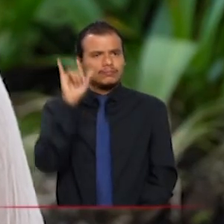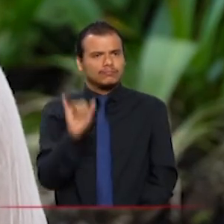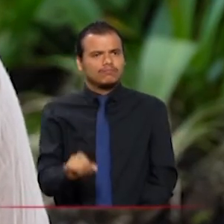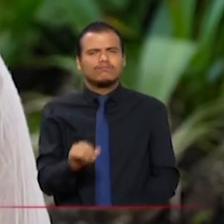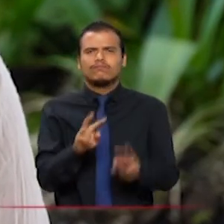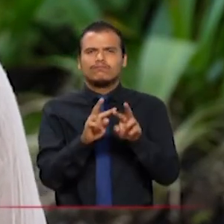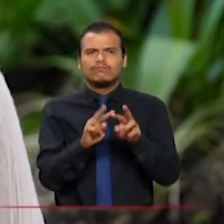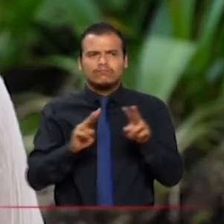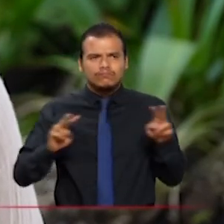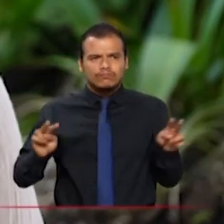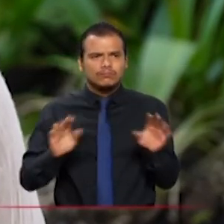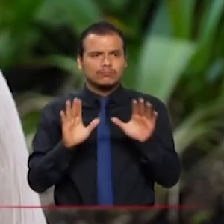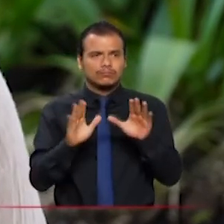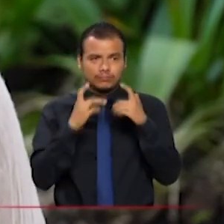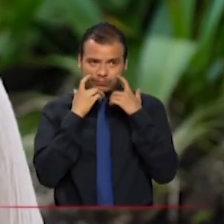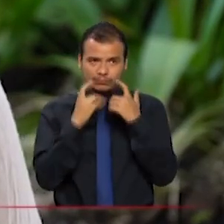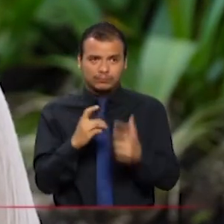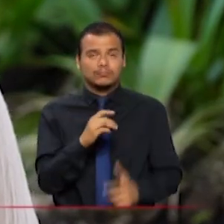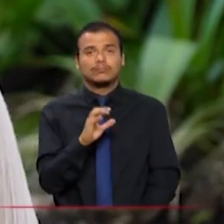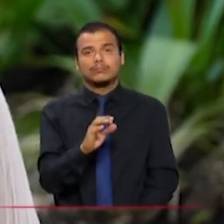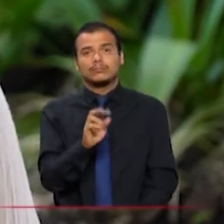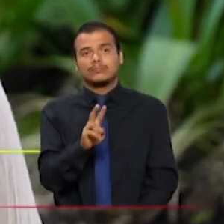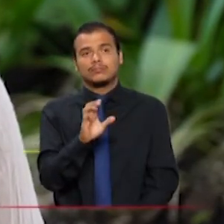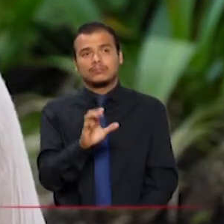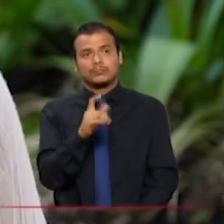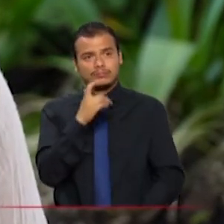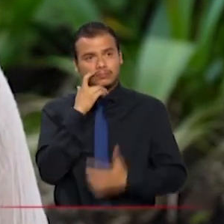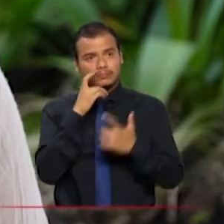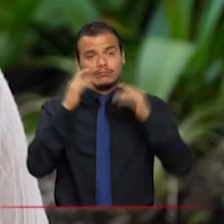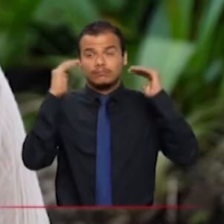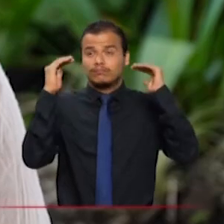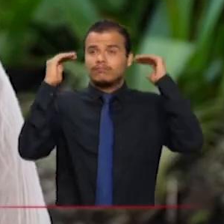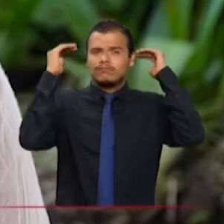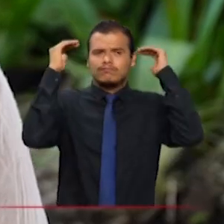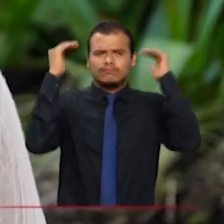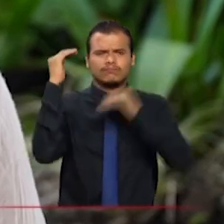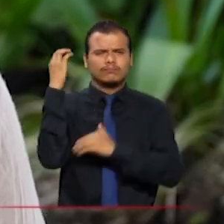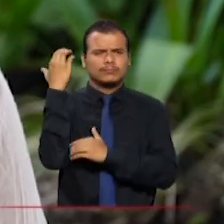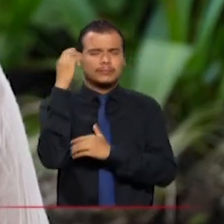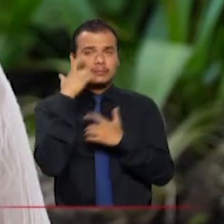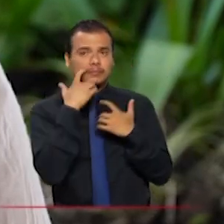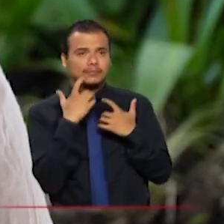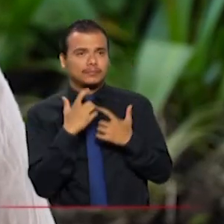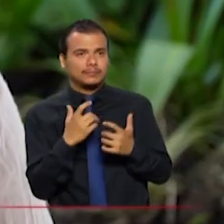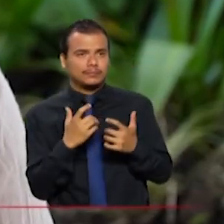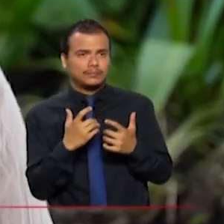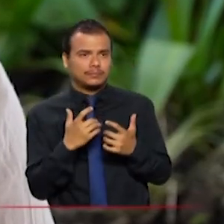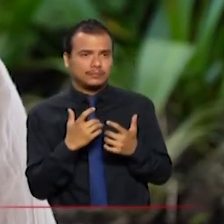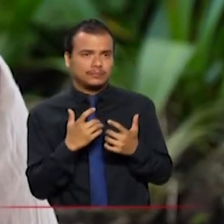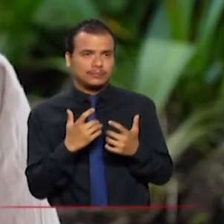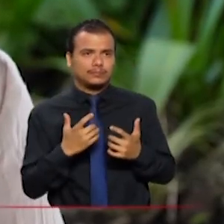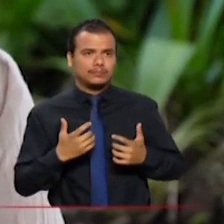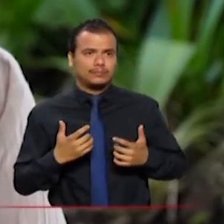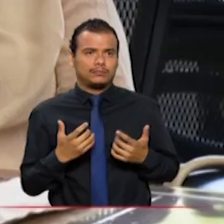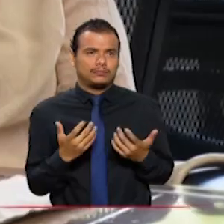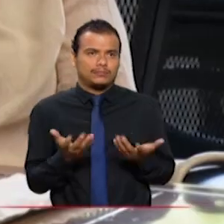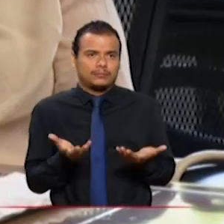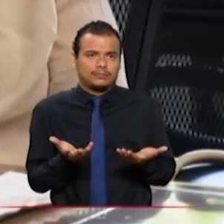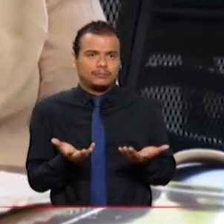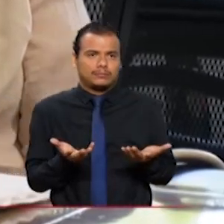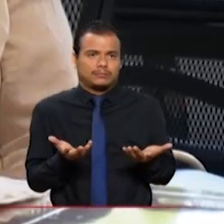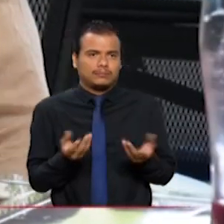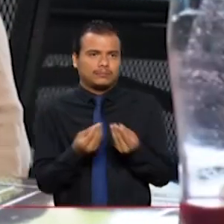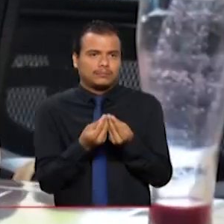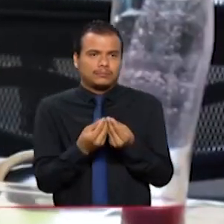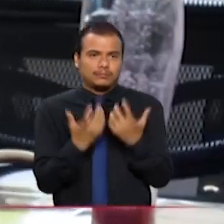biodiversidad, y la CBC, que es de renombre a nivel colombiano, que se destaca por todas las acciones, le